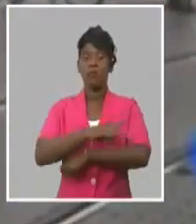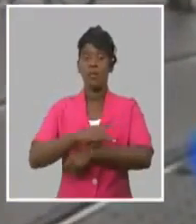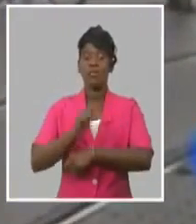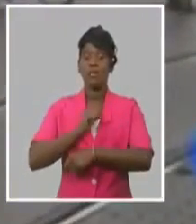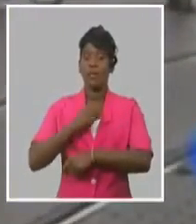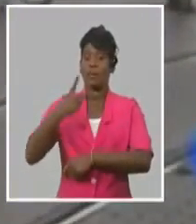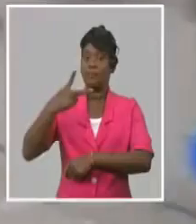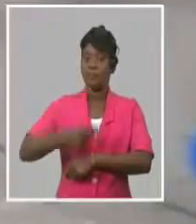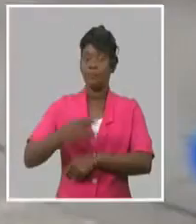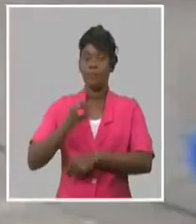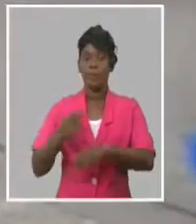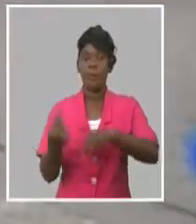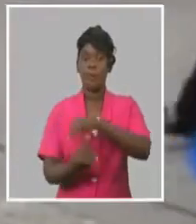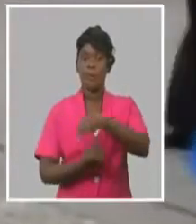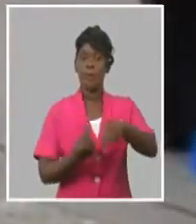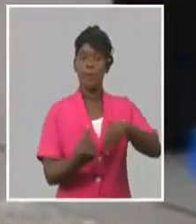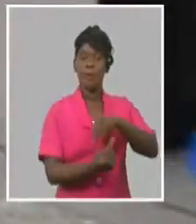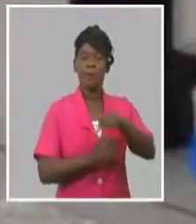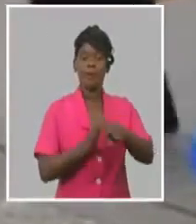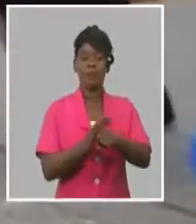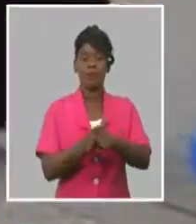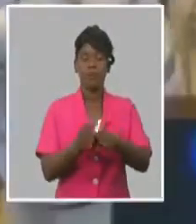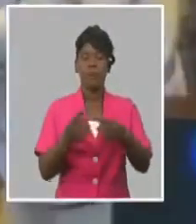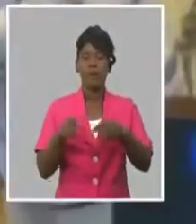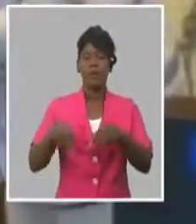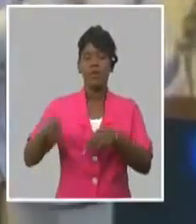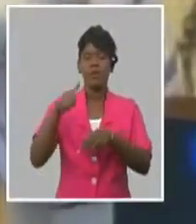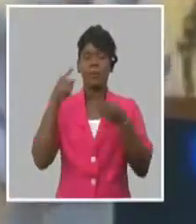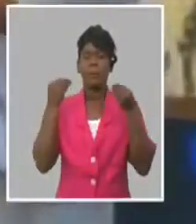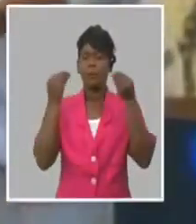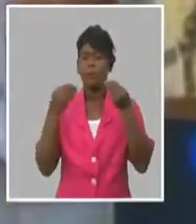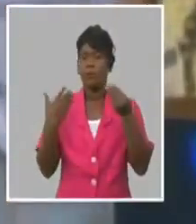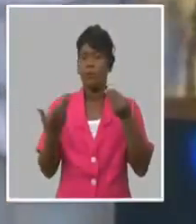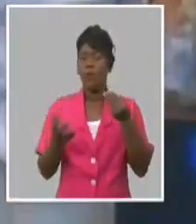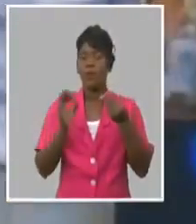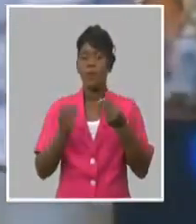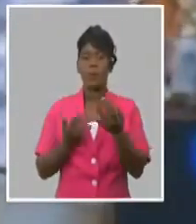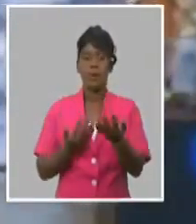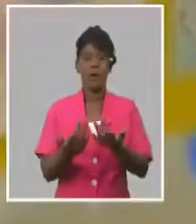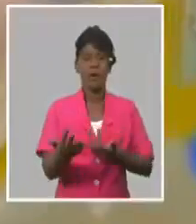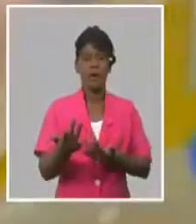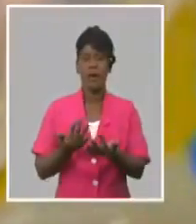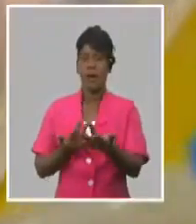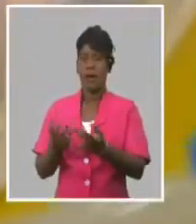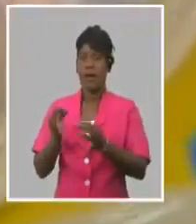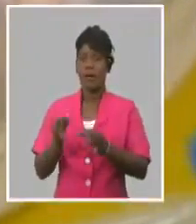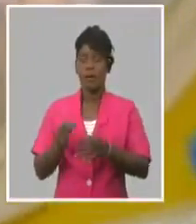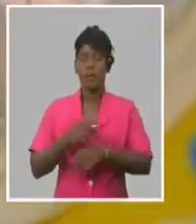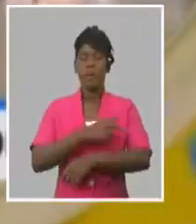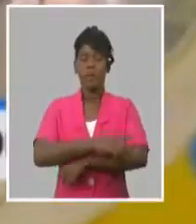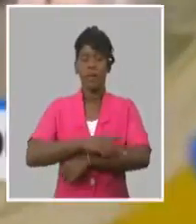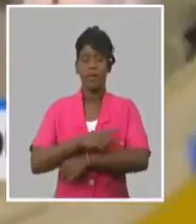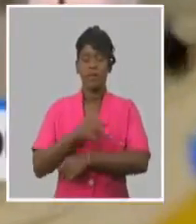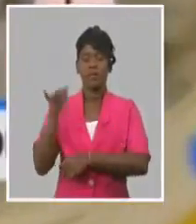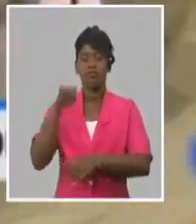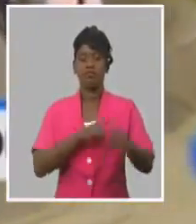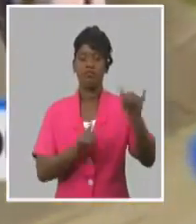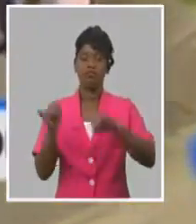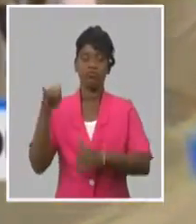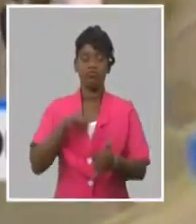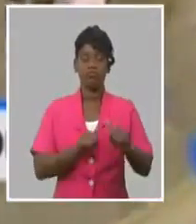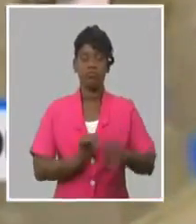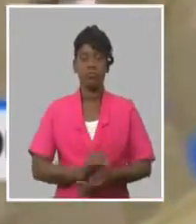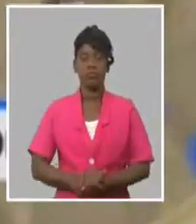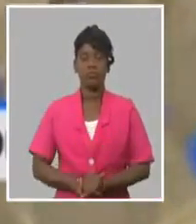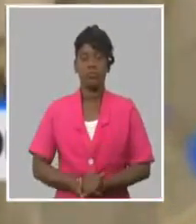contener esta segunda ola de coronavirus y una de las preocupaciones es la movilidad entre los distintos países. Los hospitales de Chequia ya sufren